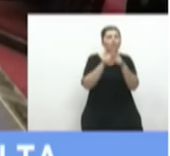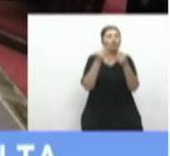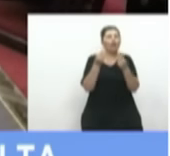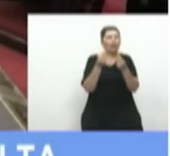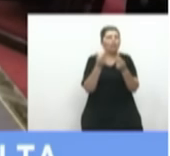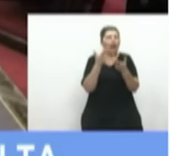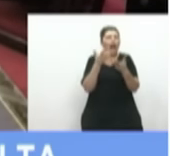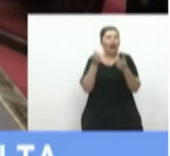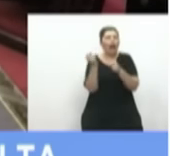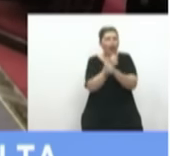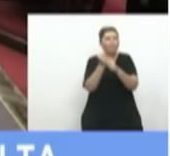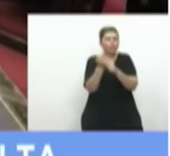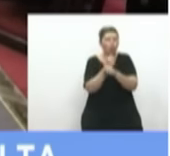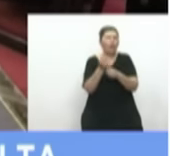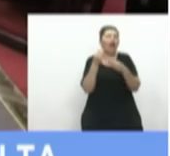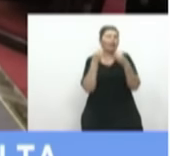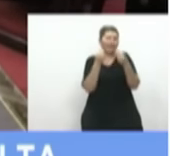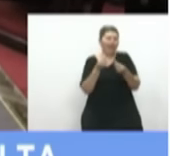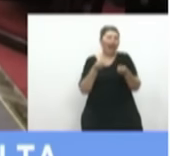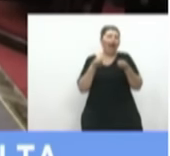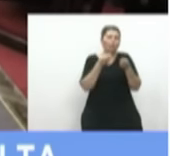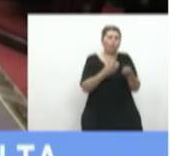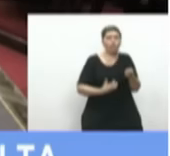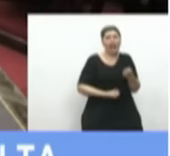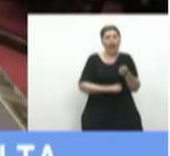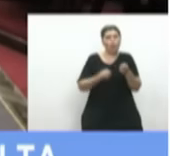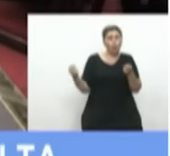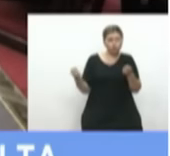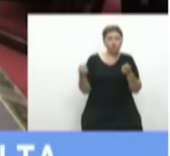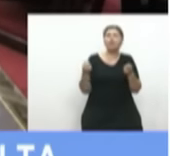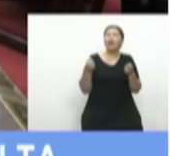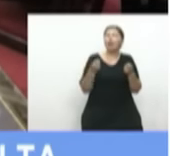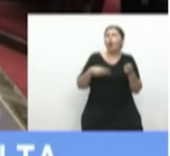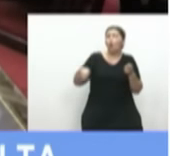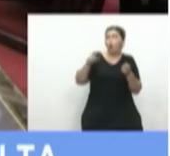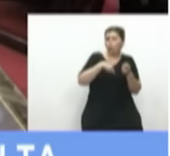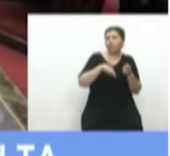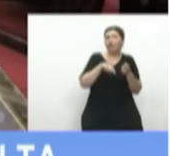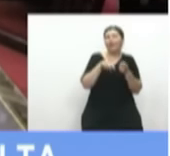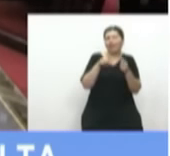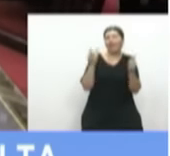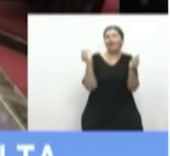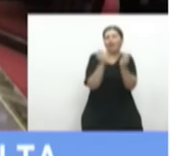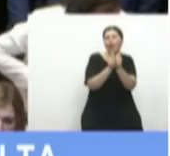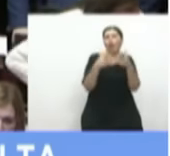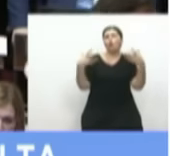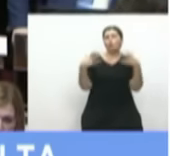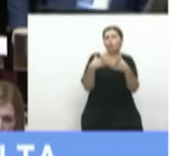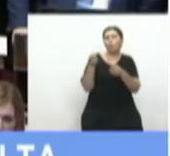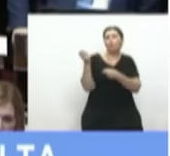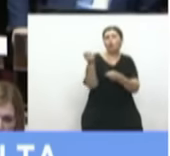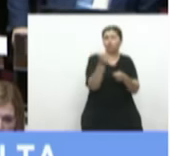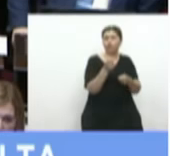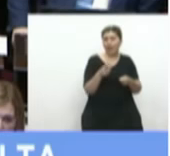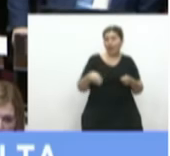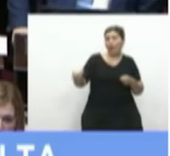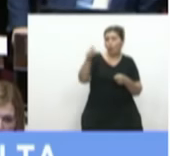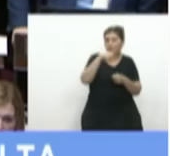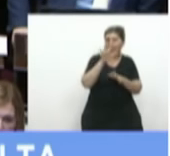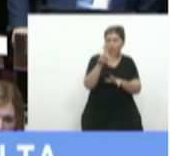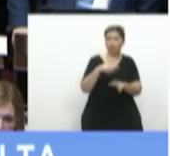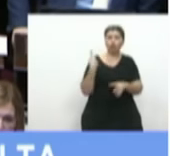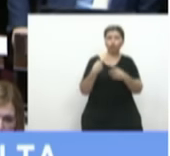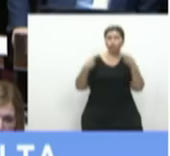convencidos en el acuerdo para el 25 de mayo. Bueno, perfecto. Ahora, pensé que iba a estar preocupado, no para nada, no me mostró estar preocupado para nada.